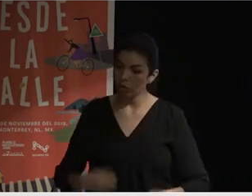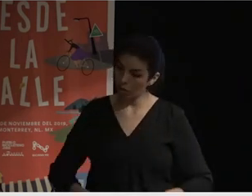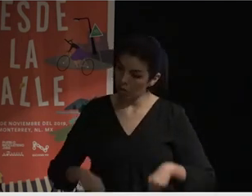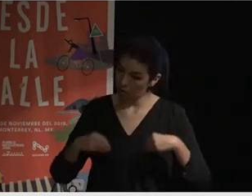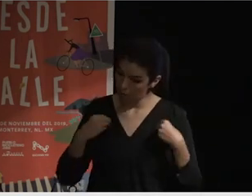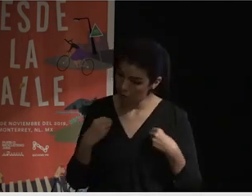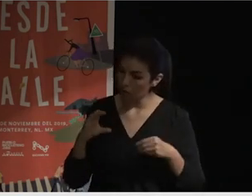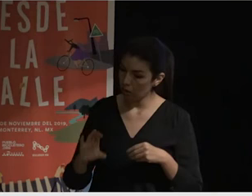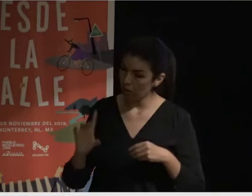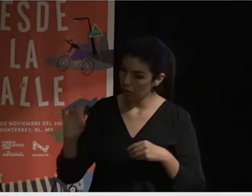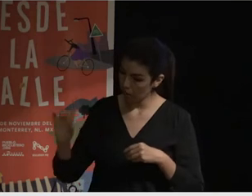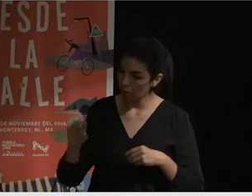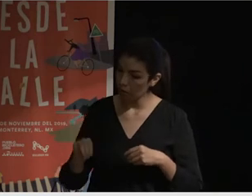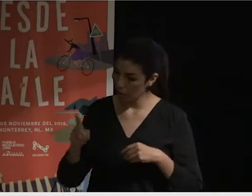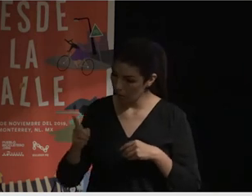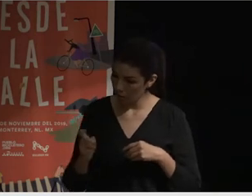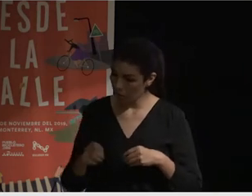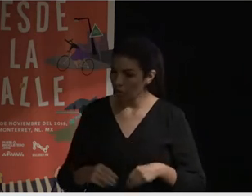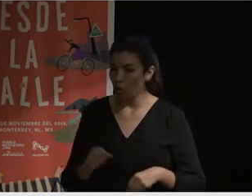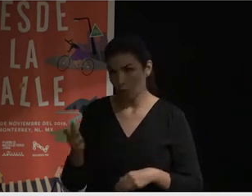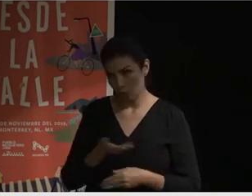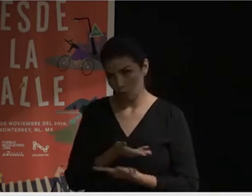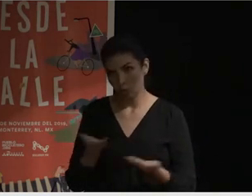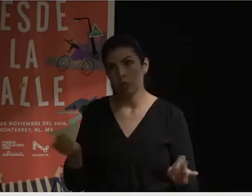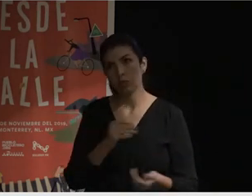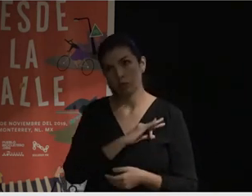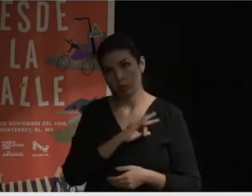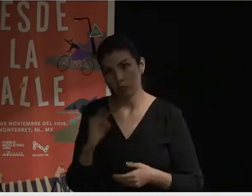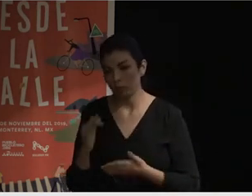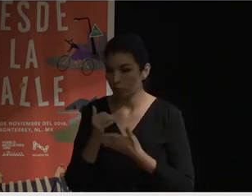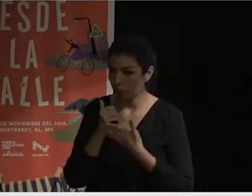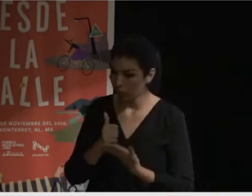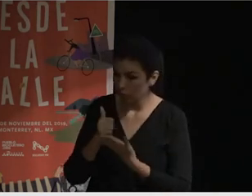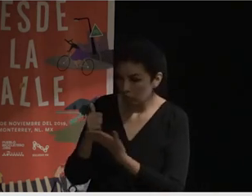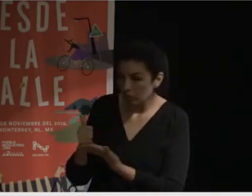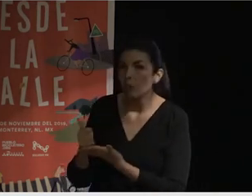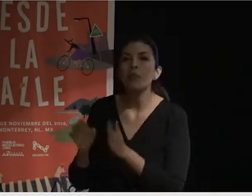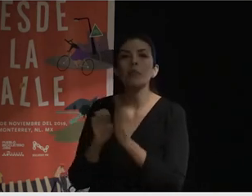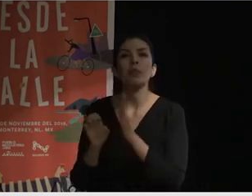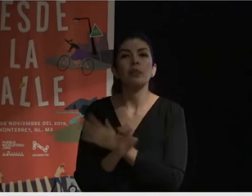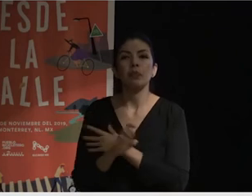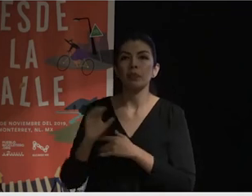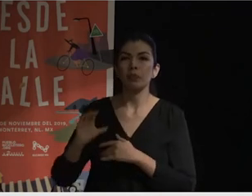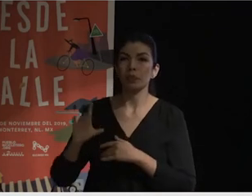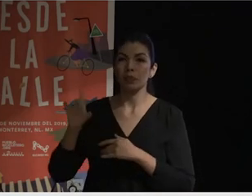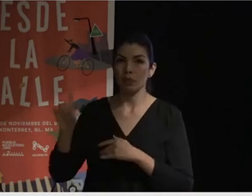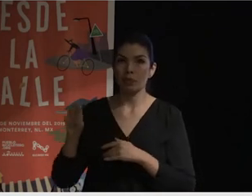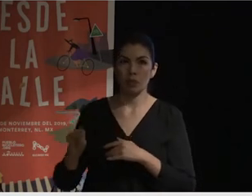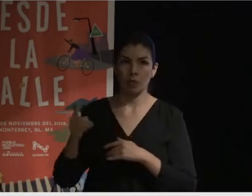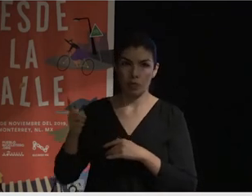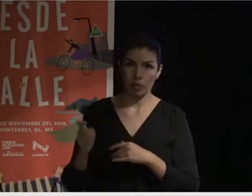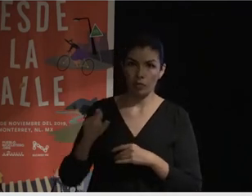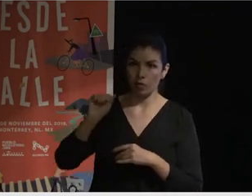la producción social del hábitat, de la vivienda. La gente en México, 64% autoproduce, ya sea de esos 64, la